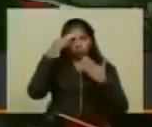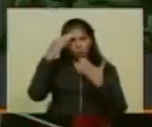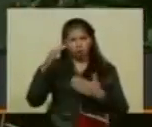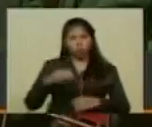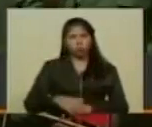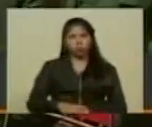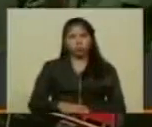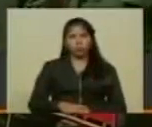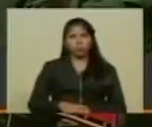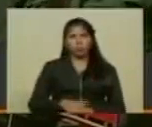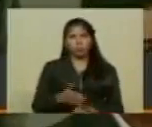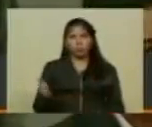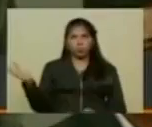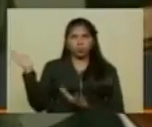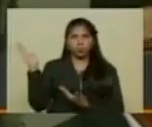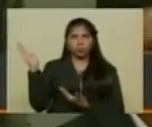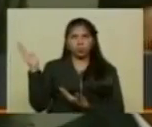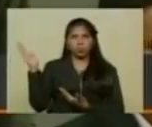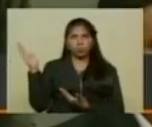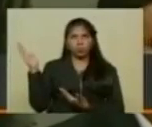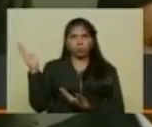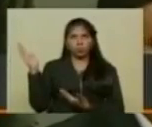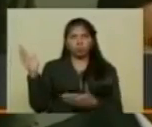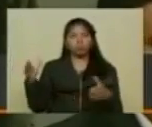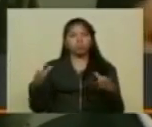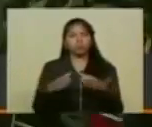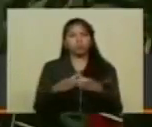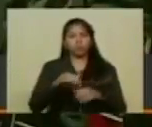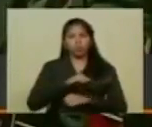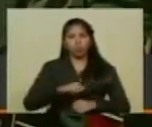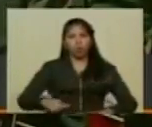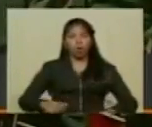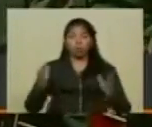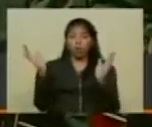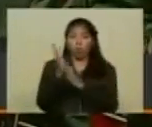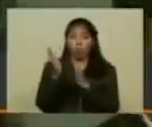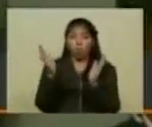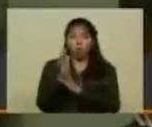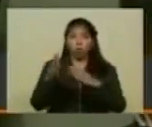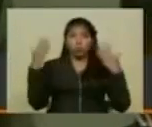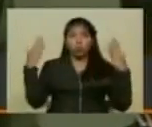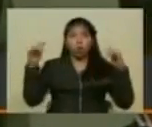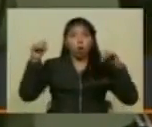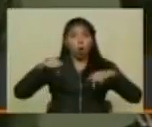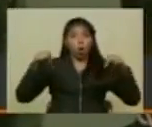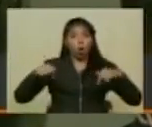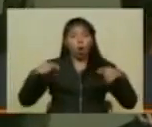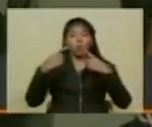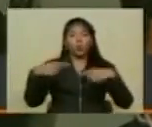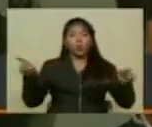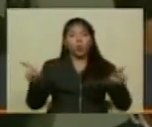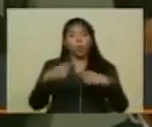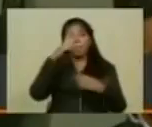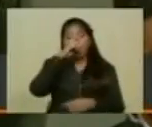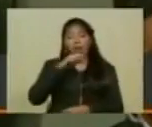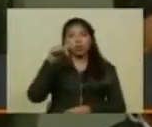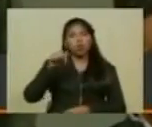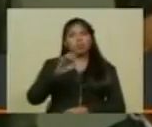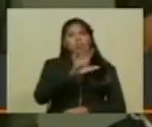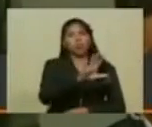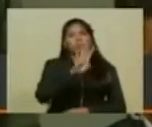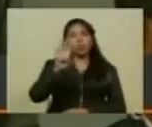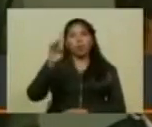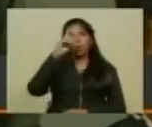Marcano, comandante general de la Guardia Nacional Bolivariana. Además, un aplauso, que está cumpliendo años, 54